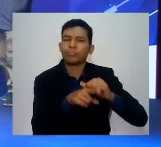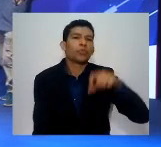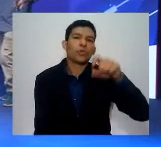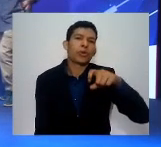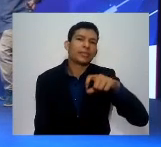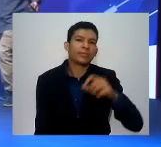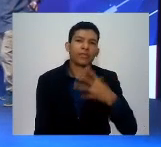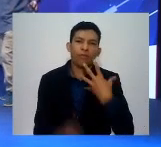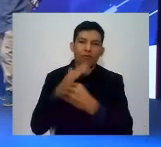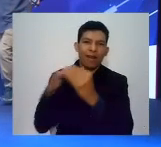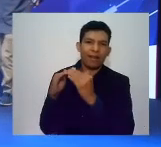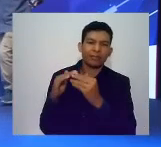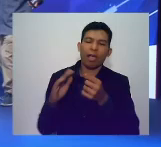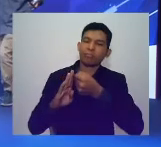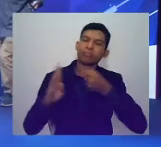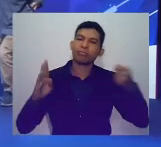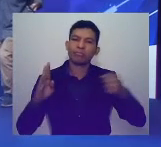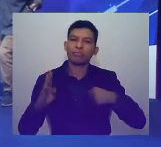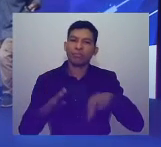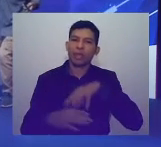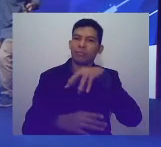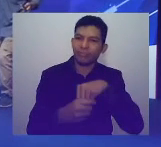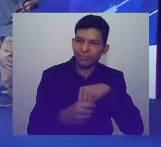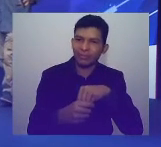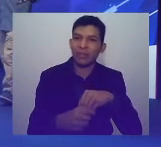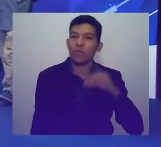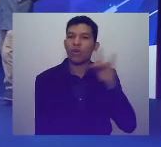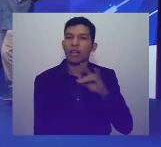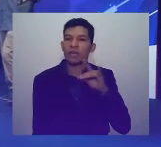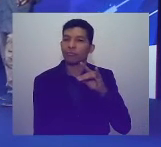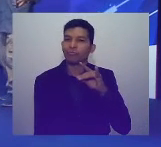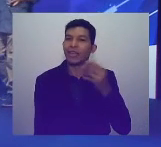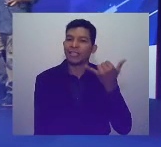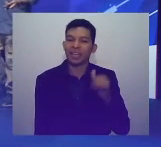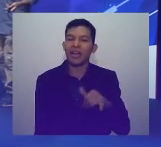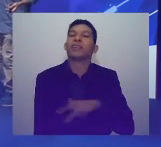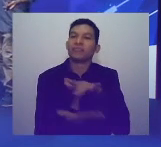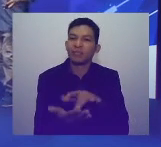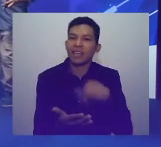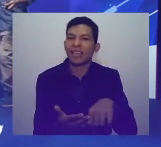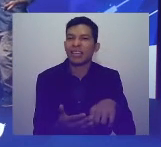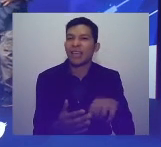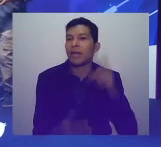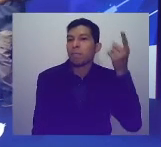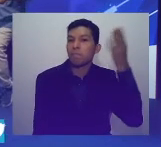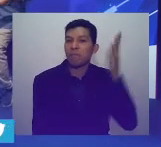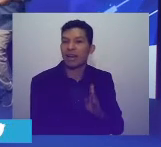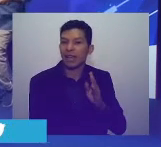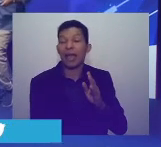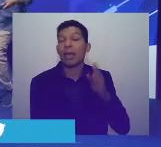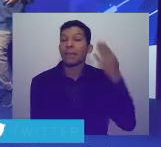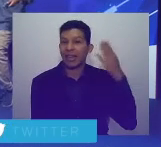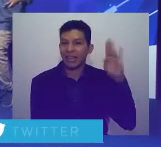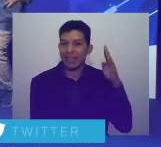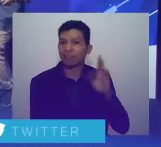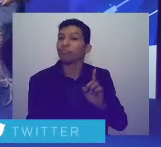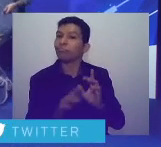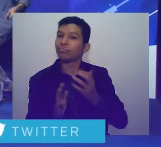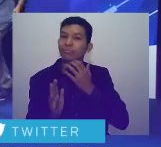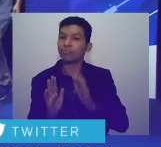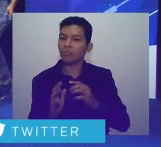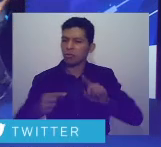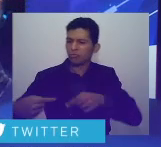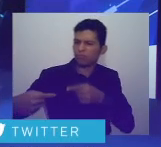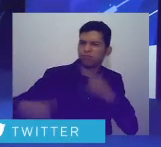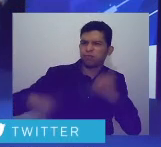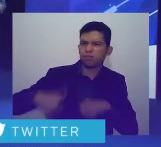realmente los atletas no arrancan con los pies pegados al suelo, arrancan con los pies pegados a unas placas especiales en cierto ángulo para que puedan